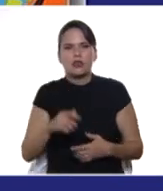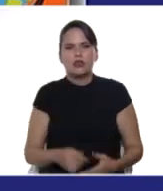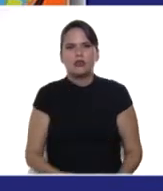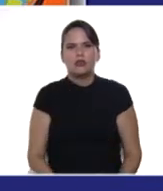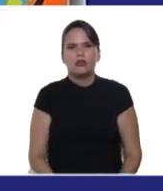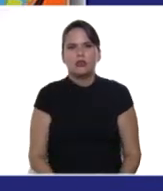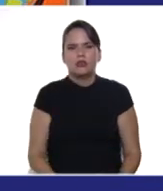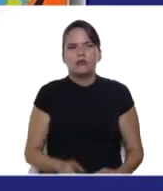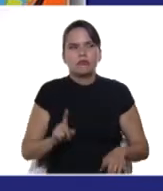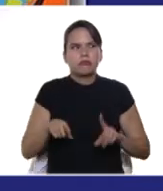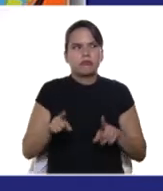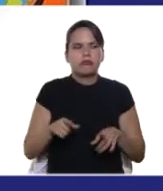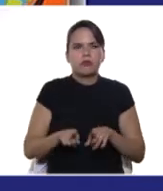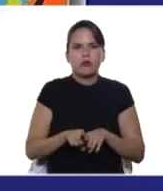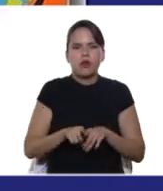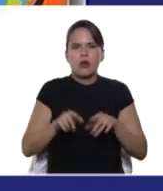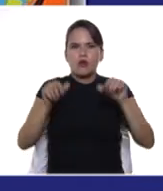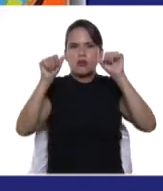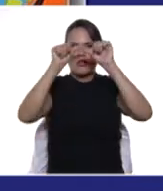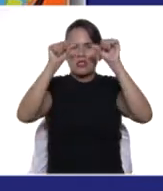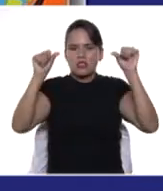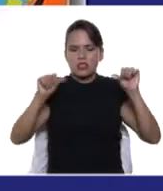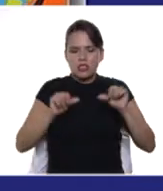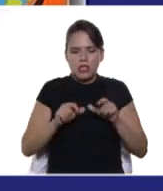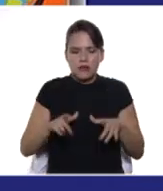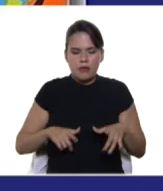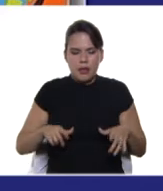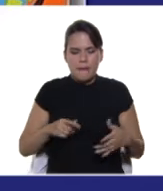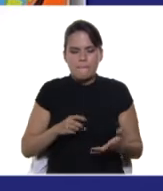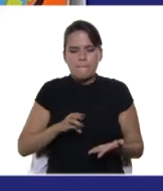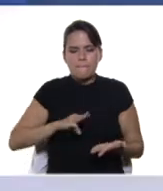Similar a un sistema de coordenadas cartesianas,